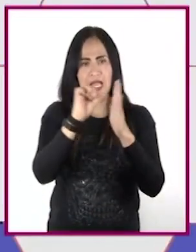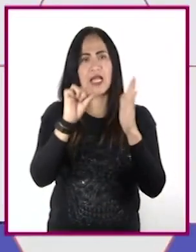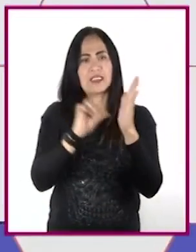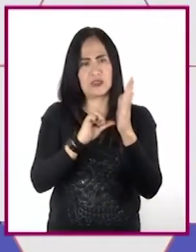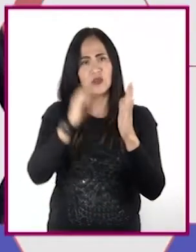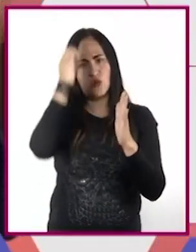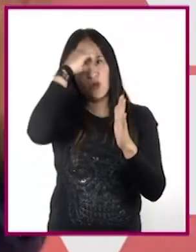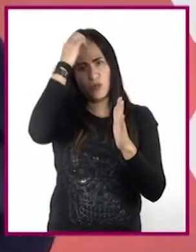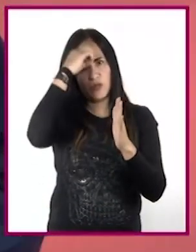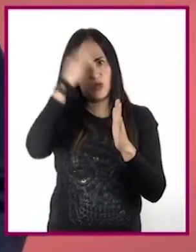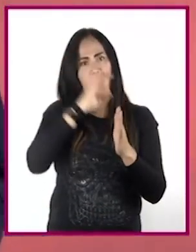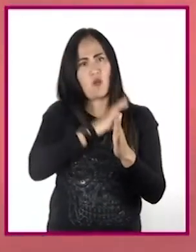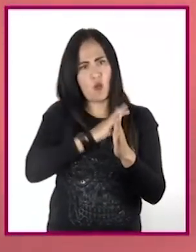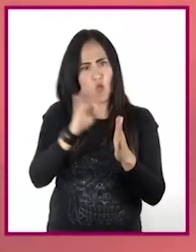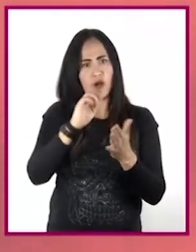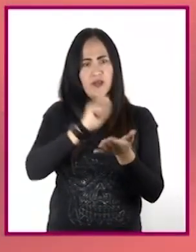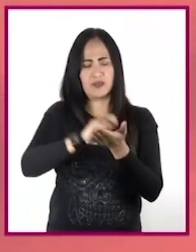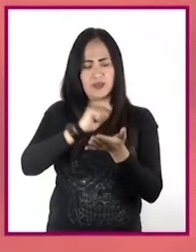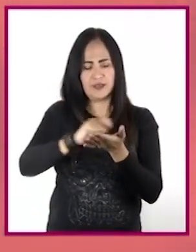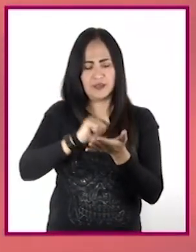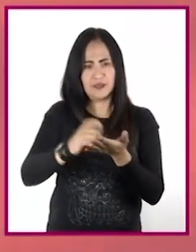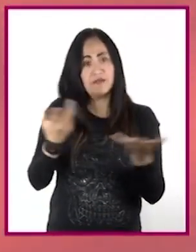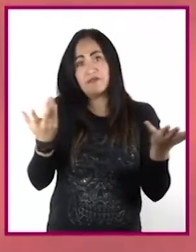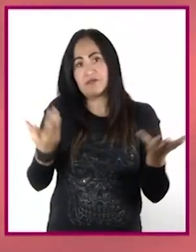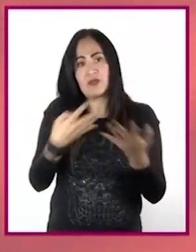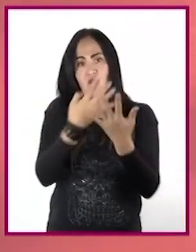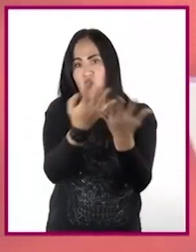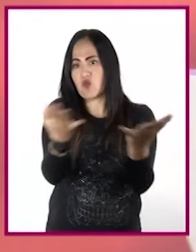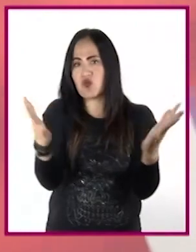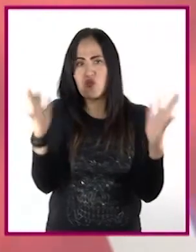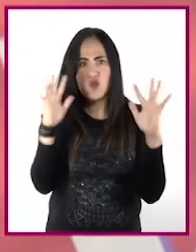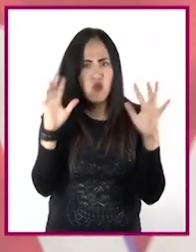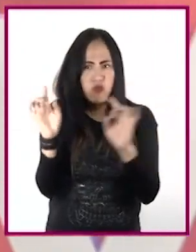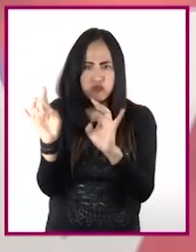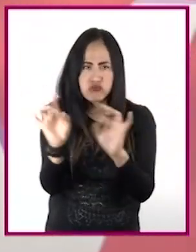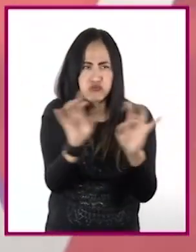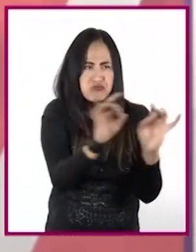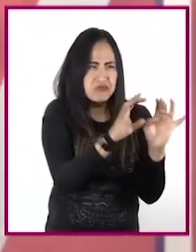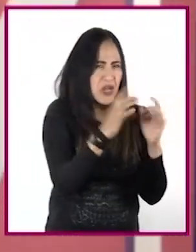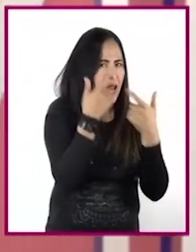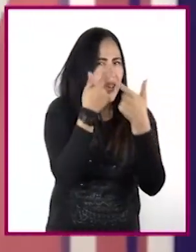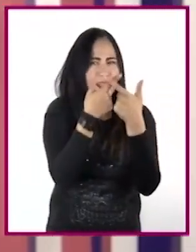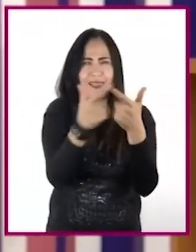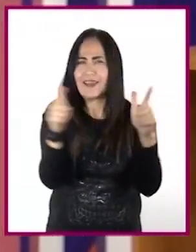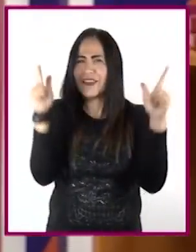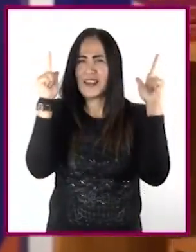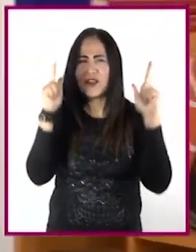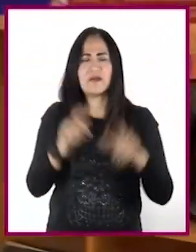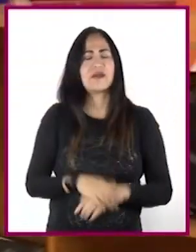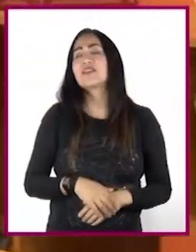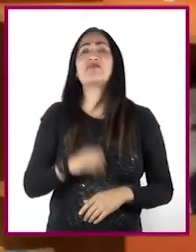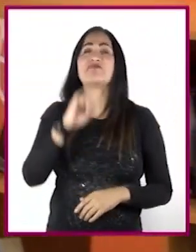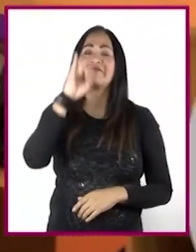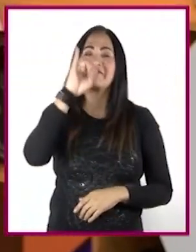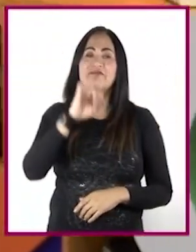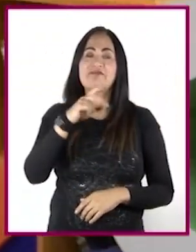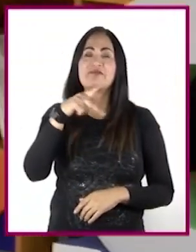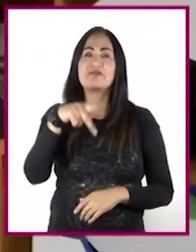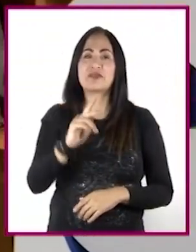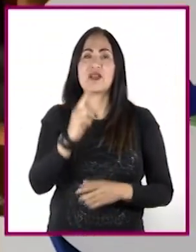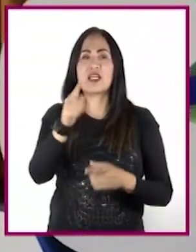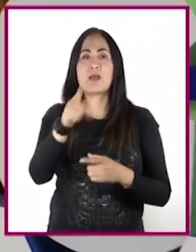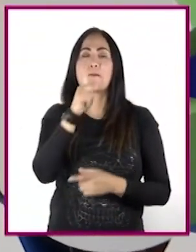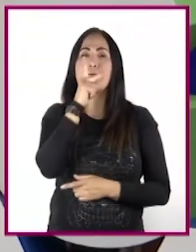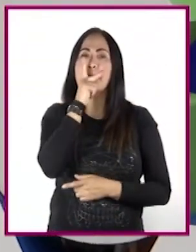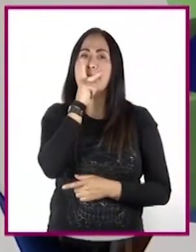opinión. Prácticamente todo lo que sucede. Entonces, tenemos un punto más, pero viene aquí una